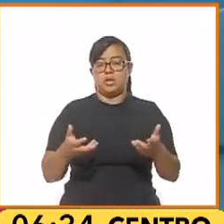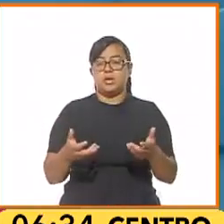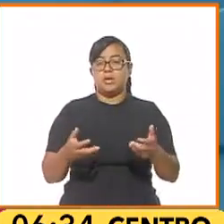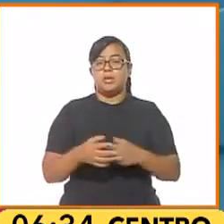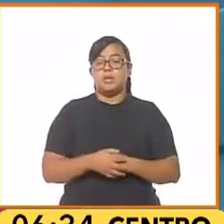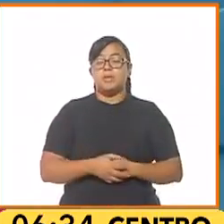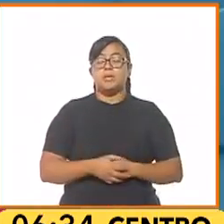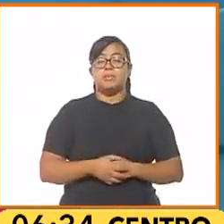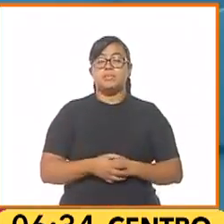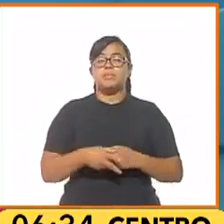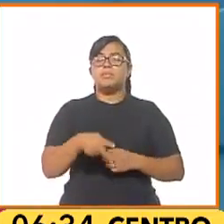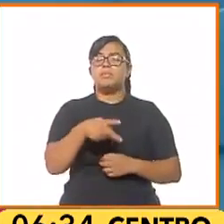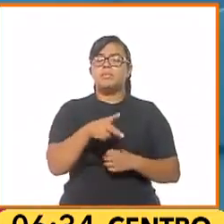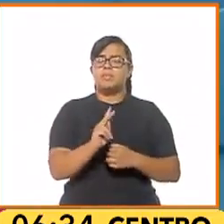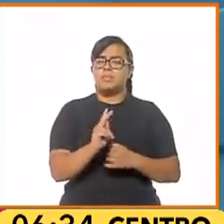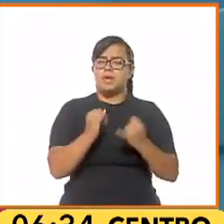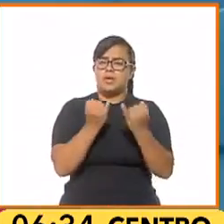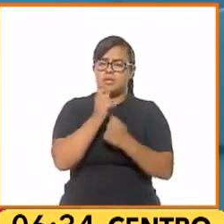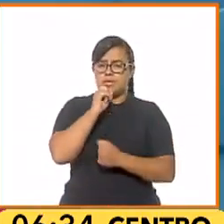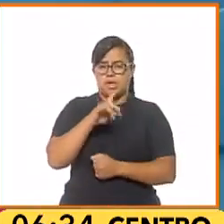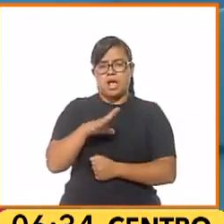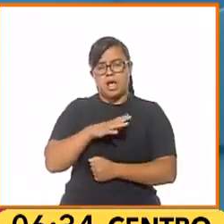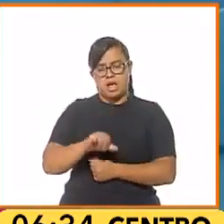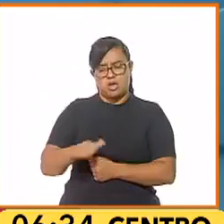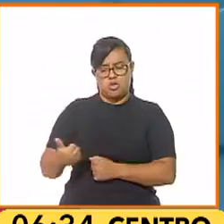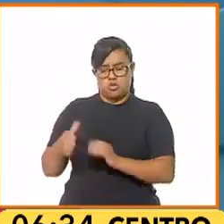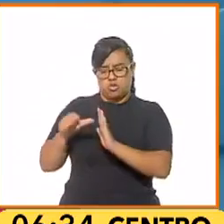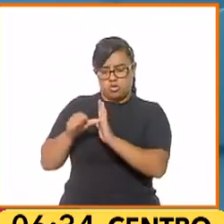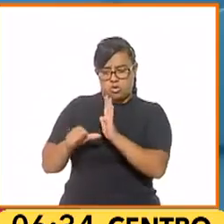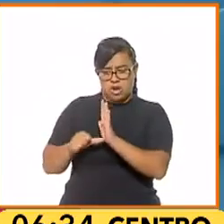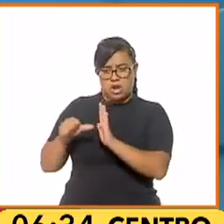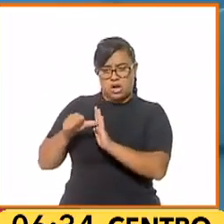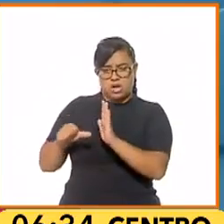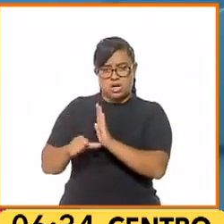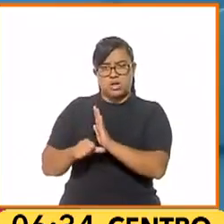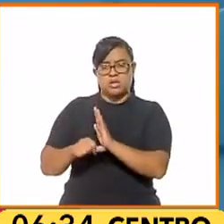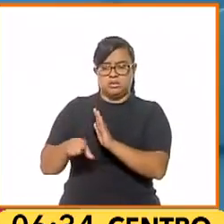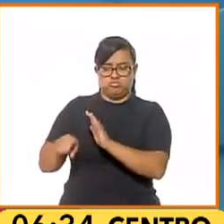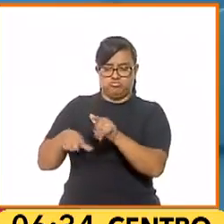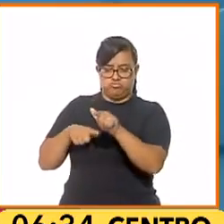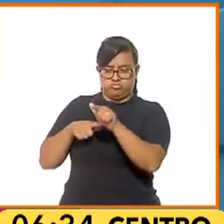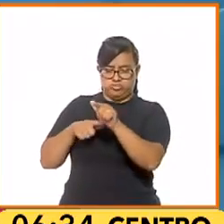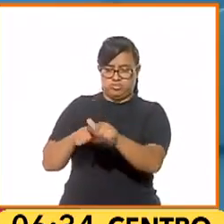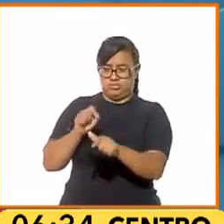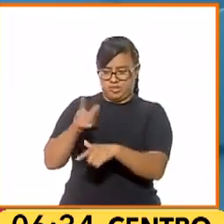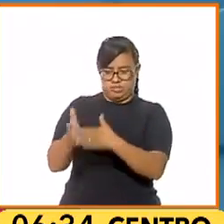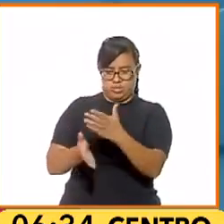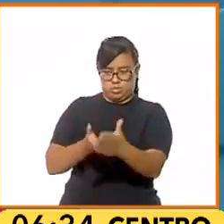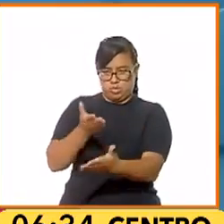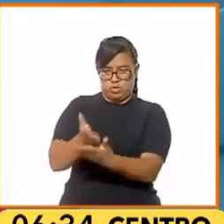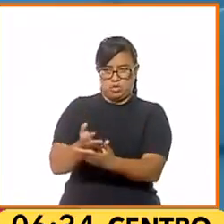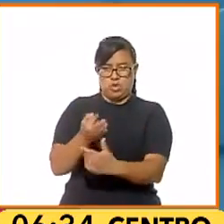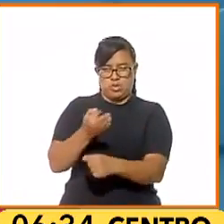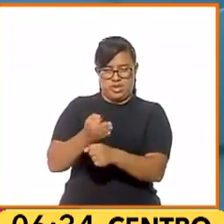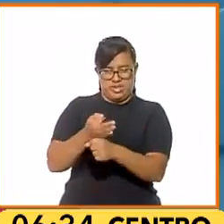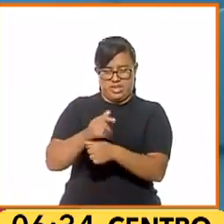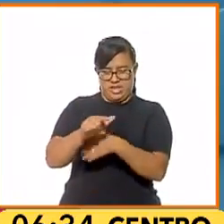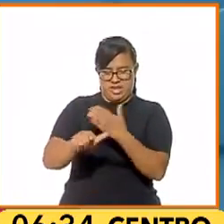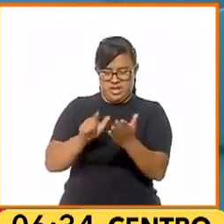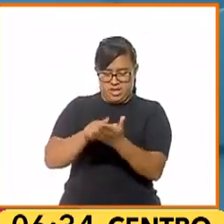hacer desde otros artículos que conserva esta iniciativa de la actual